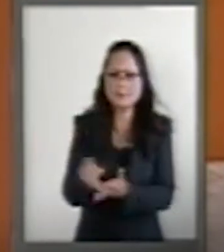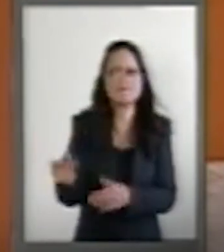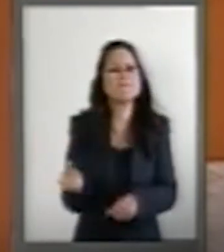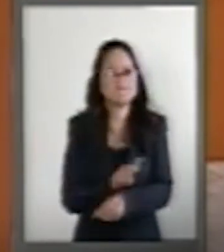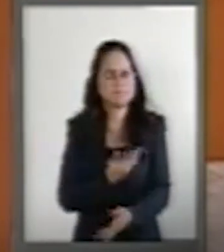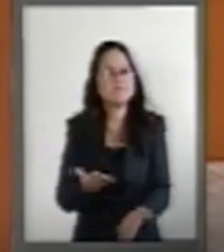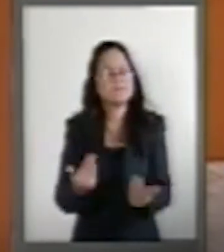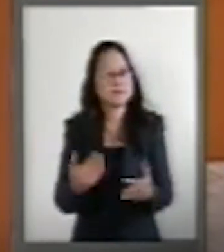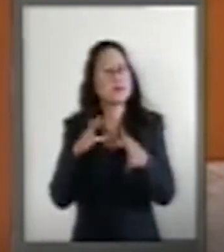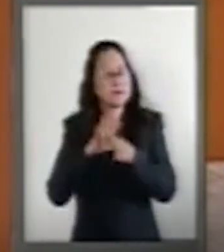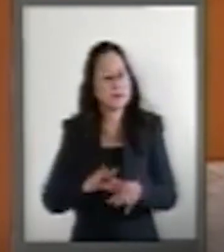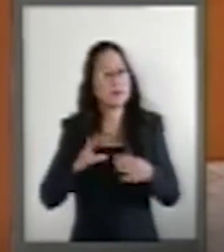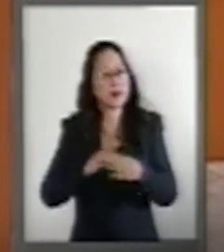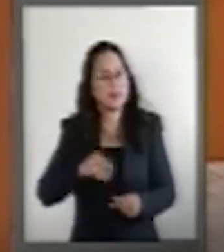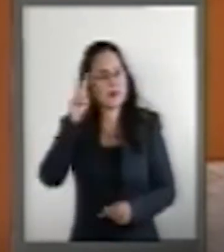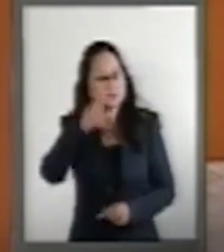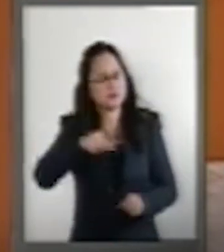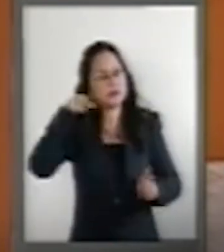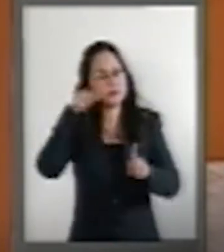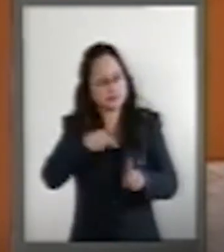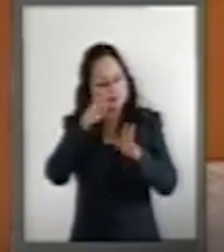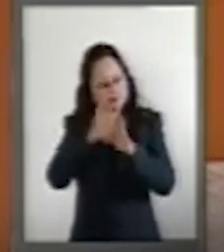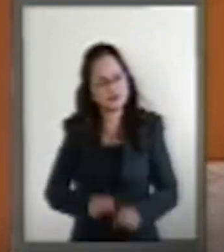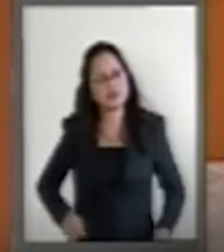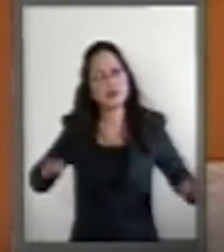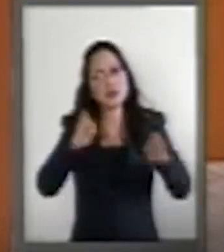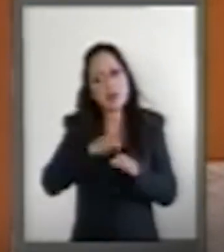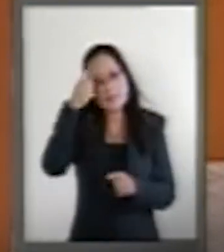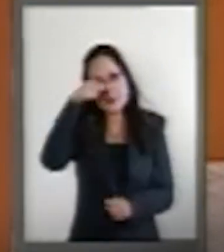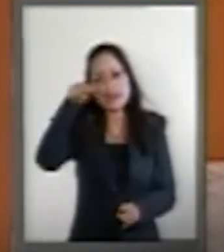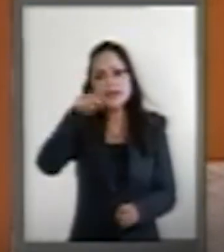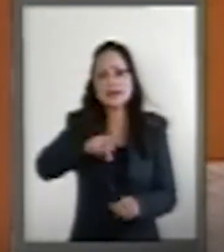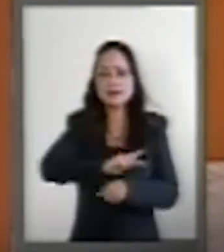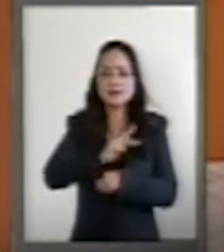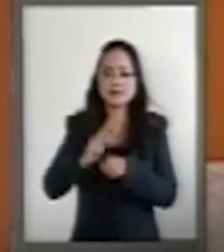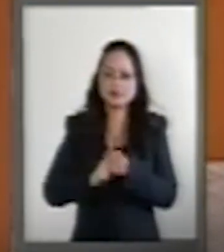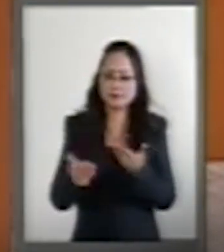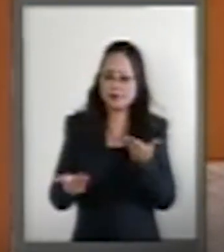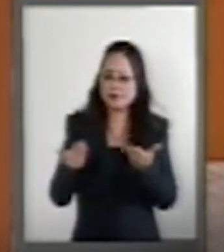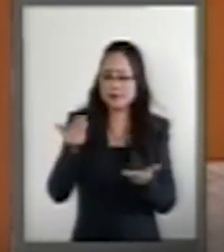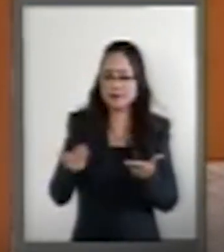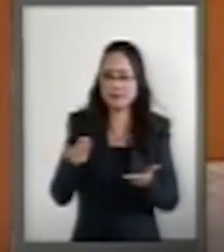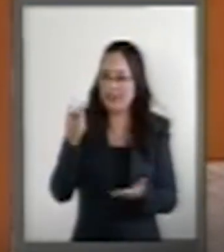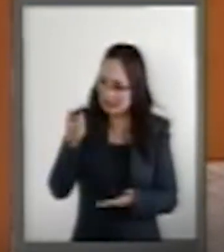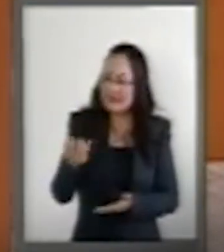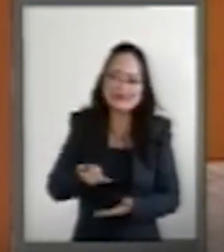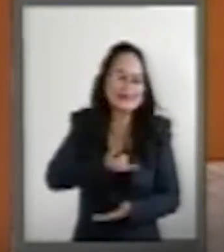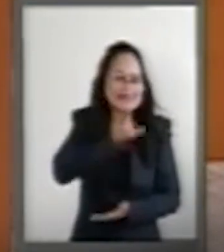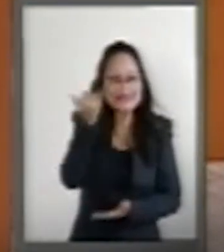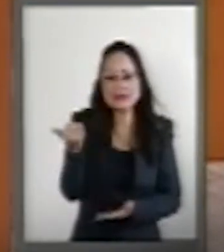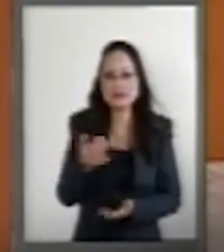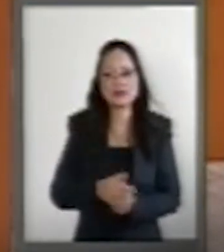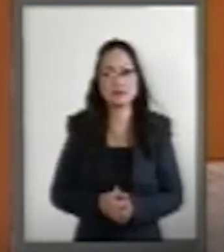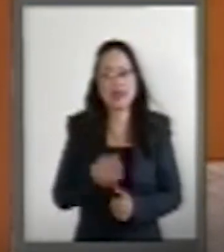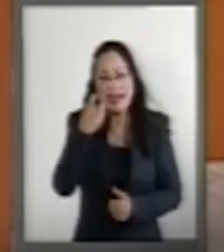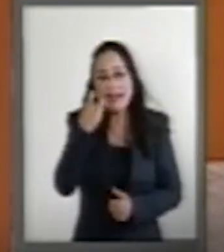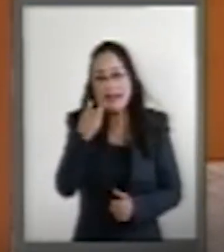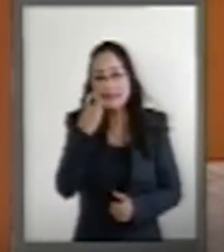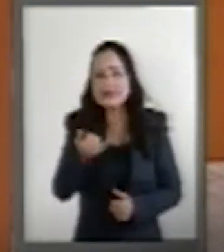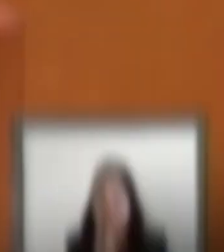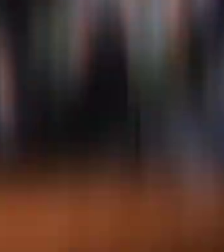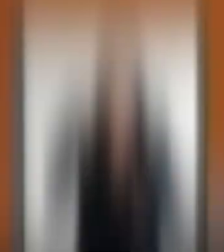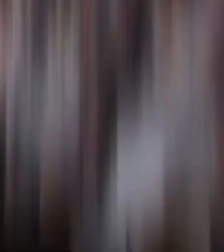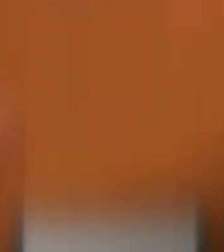decisión realmente, trascendentalmente equivocada. Ese es el